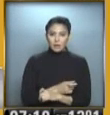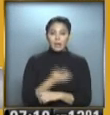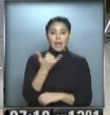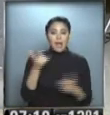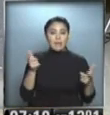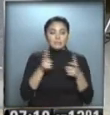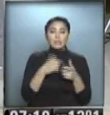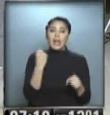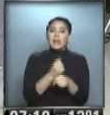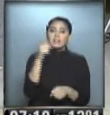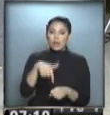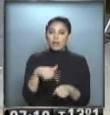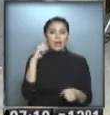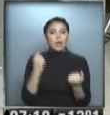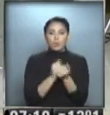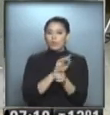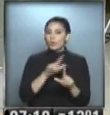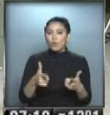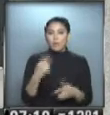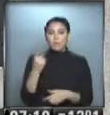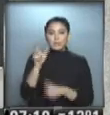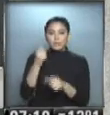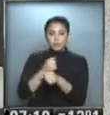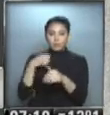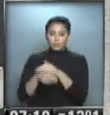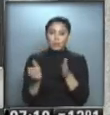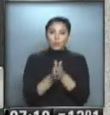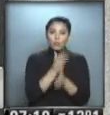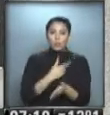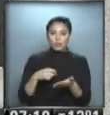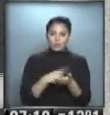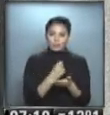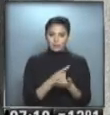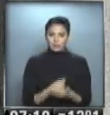Hay acercamiento pero hasta el momento no hay acuerdo entre los metrodelegados y el gobierno de la ciudad.